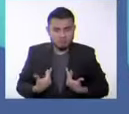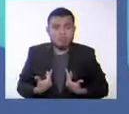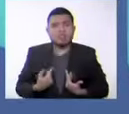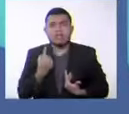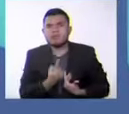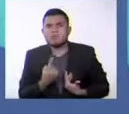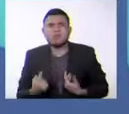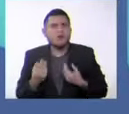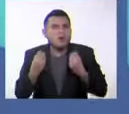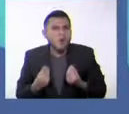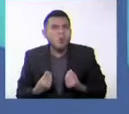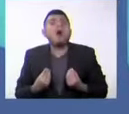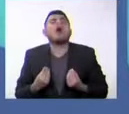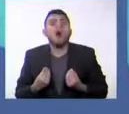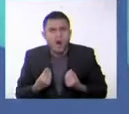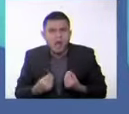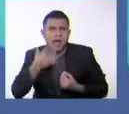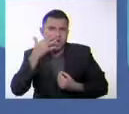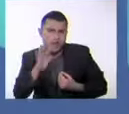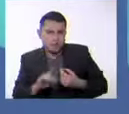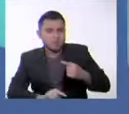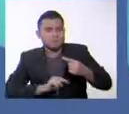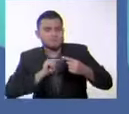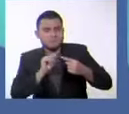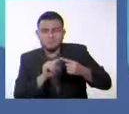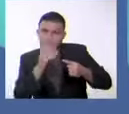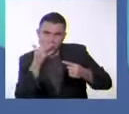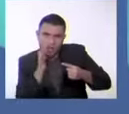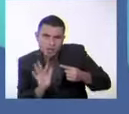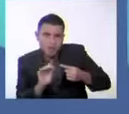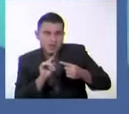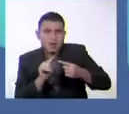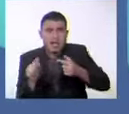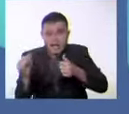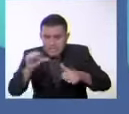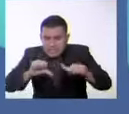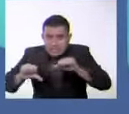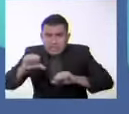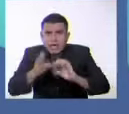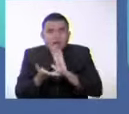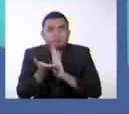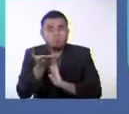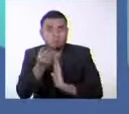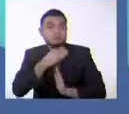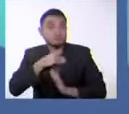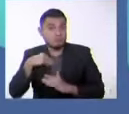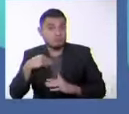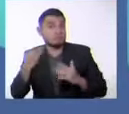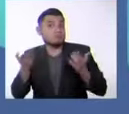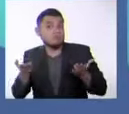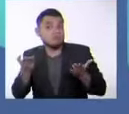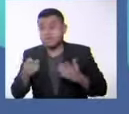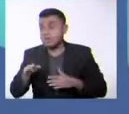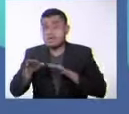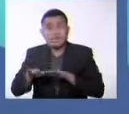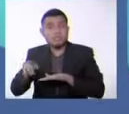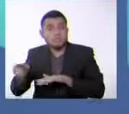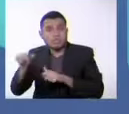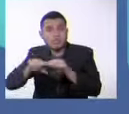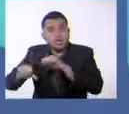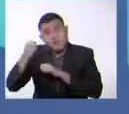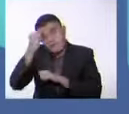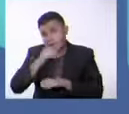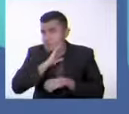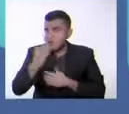así? Podemos dar algunos ejemplos. Por decir algo, la ciencia ha logrado el desarrollo en la medicina y gracias a ellos hay enfermedades